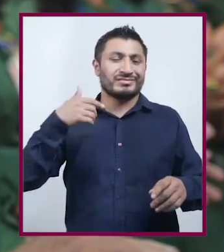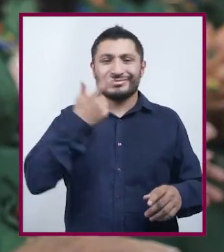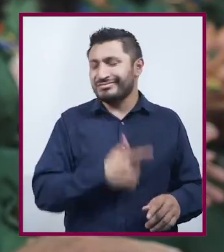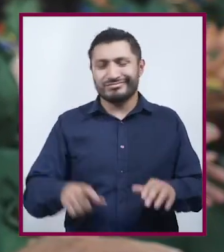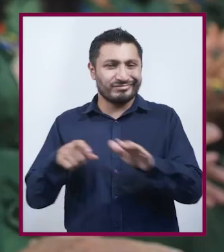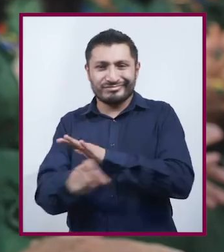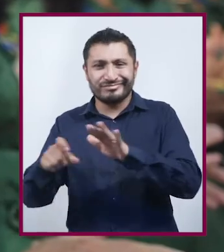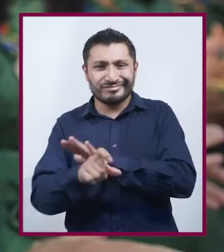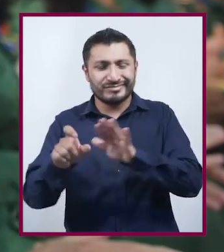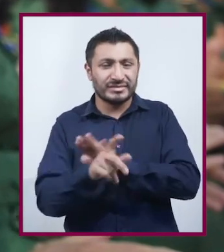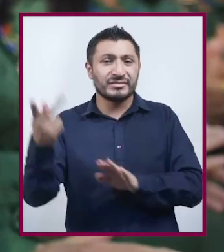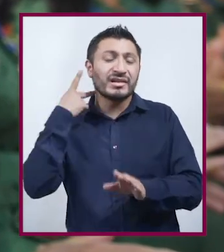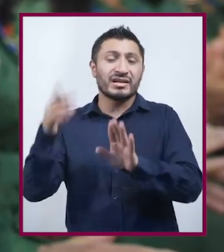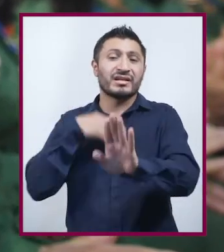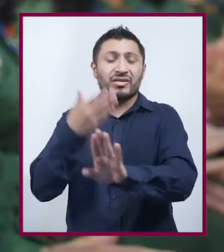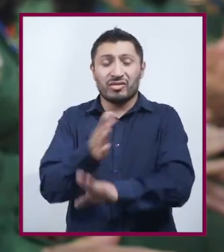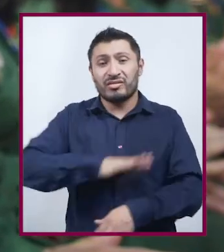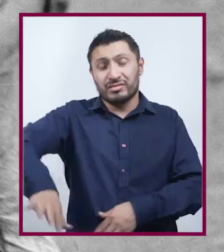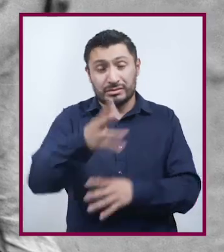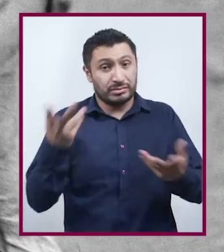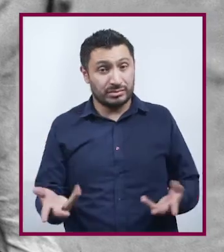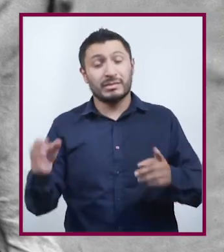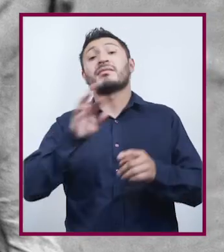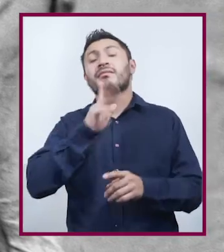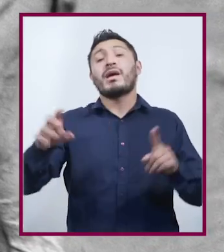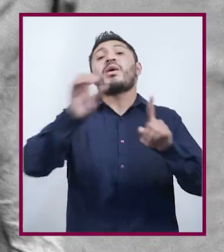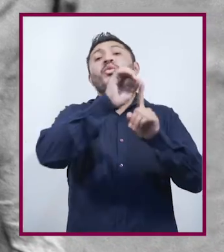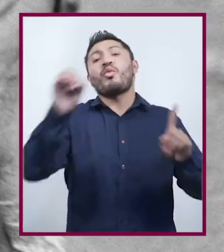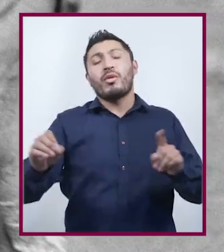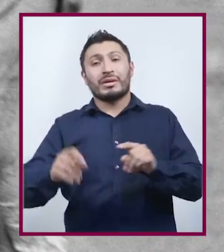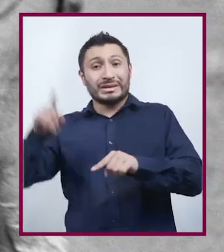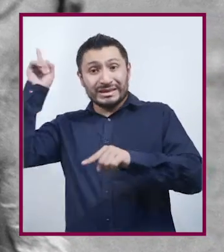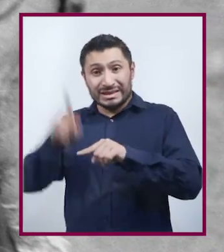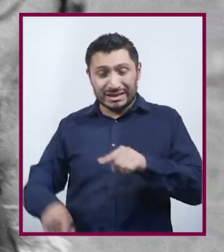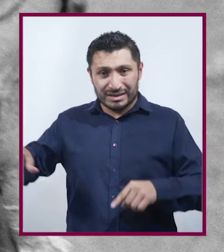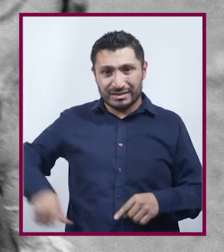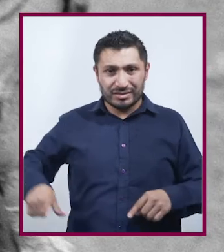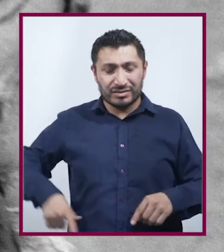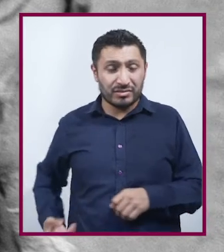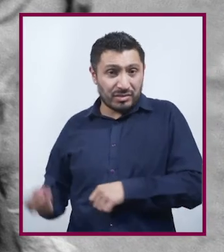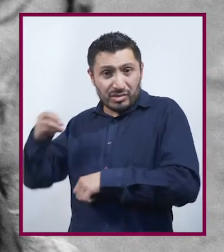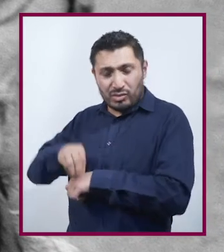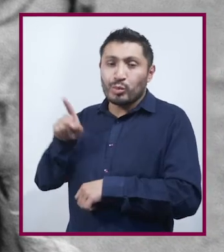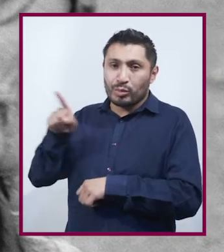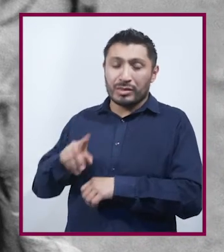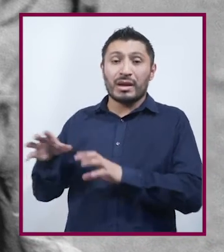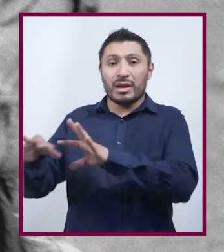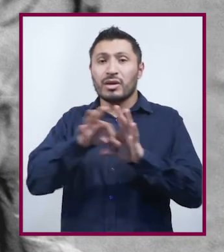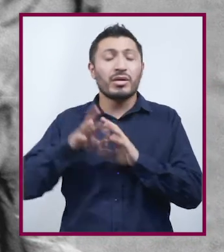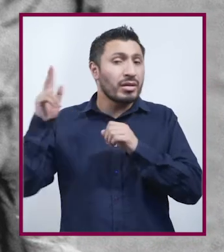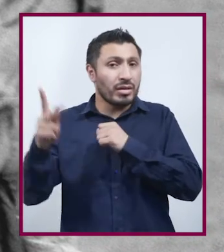la población civil, se organizaron con el objetivo de derrocar al gobierno establecido y unificar a su país, que